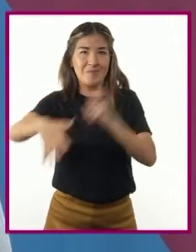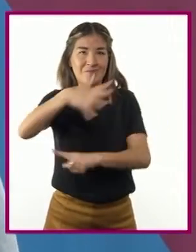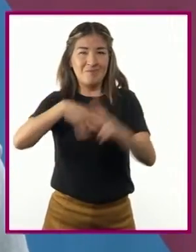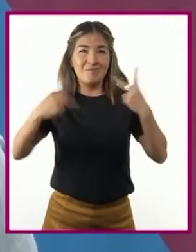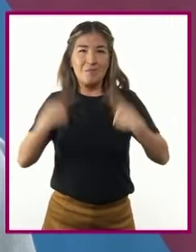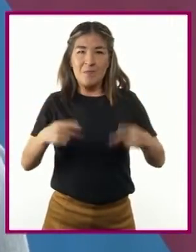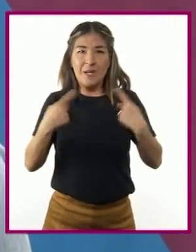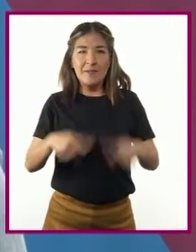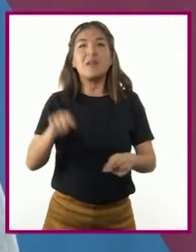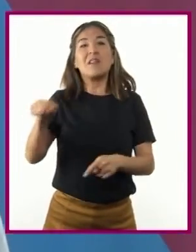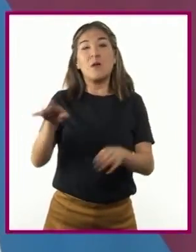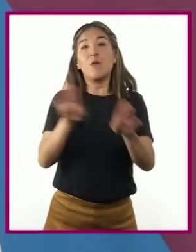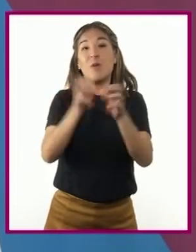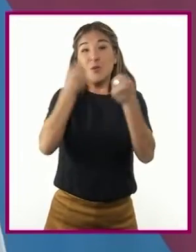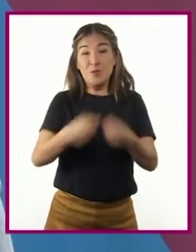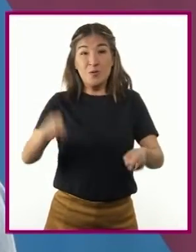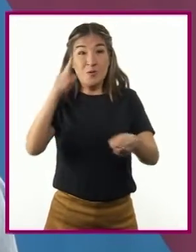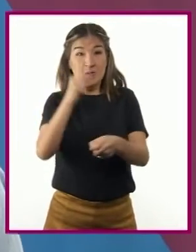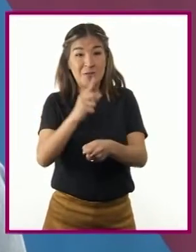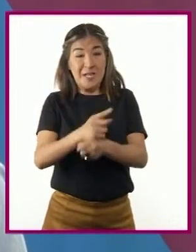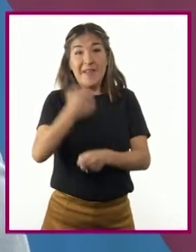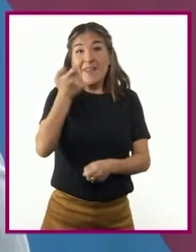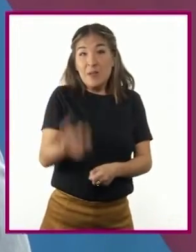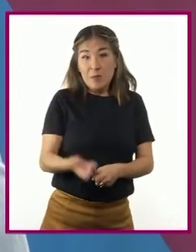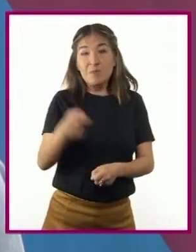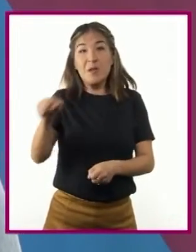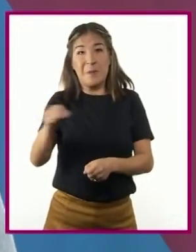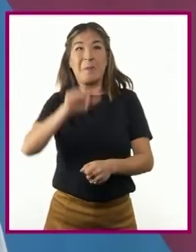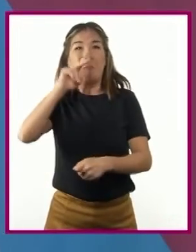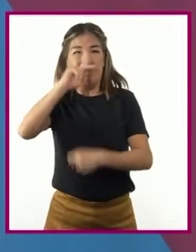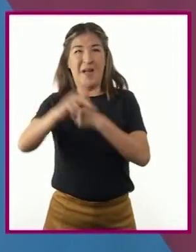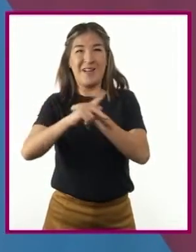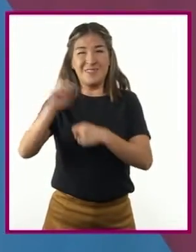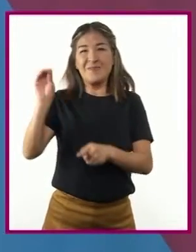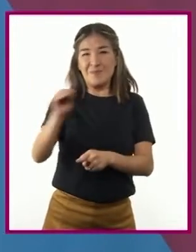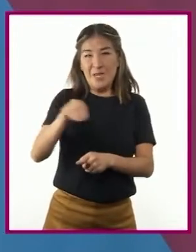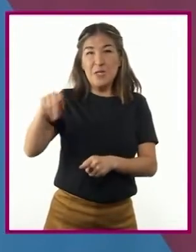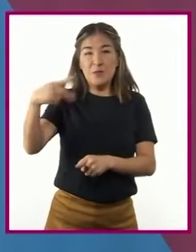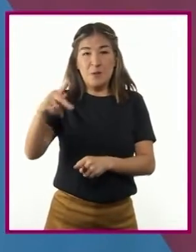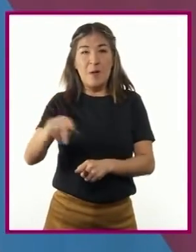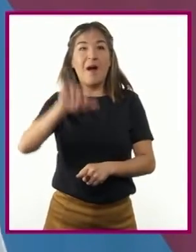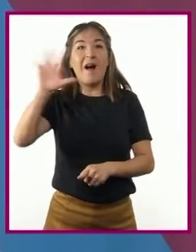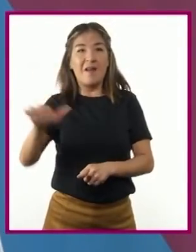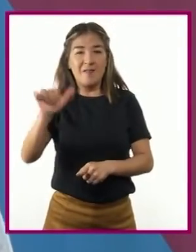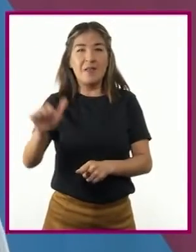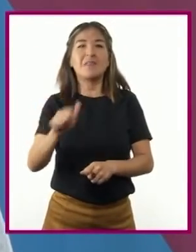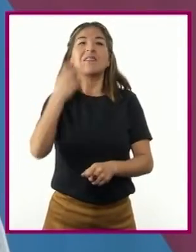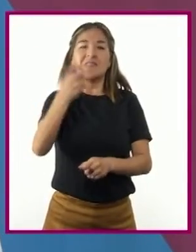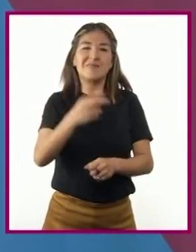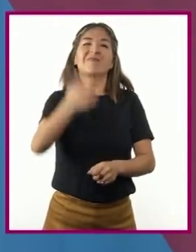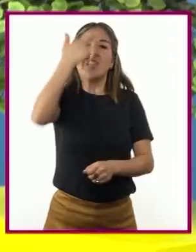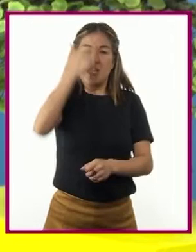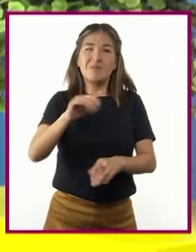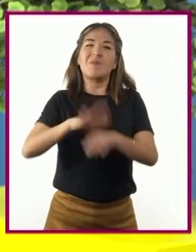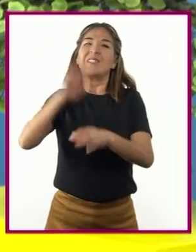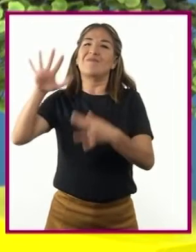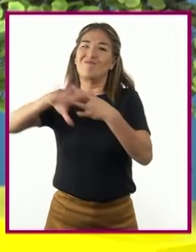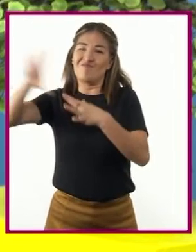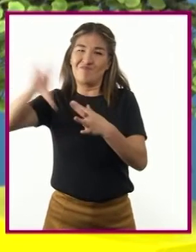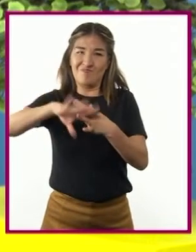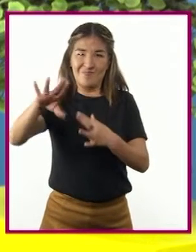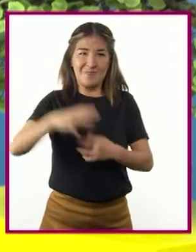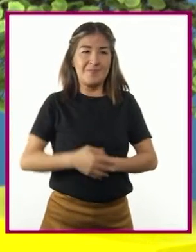las condiciones socioeconómicas de los países africanos propician que aumente la migración. Es